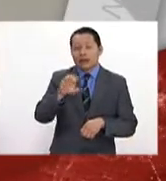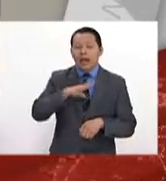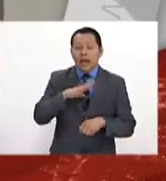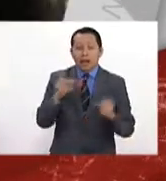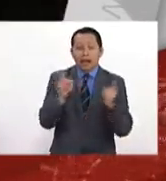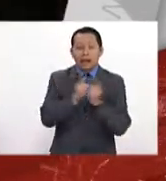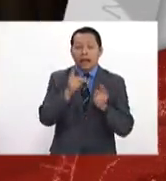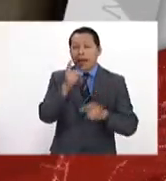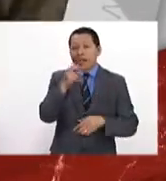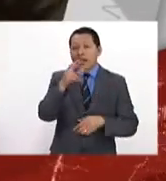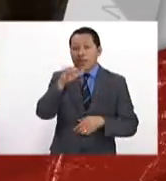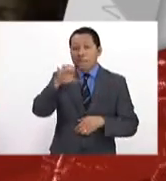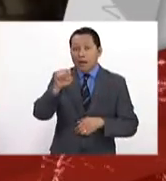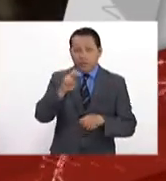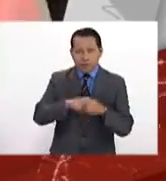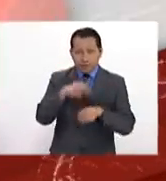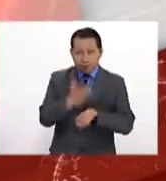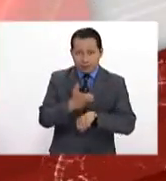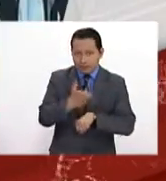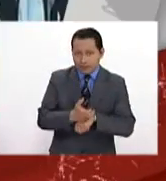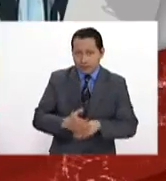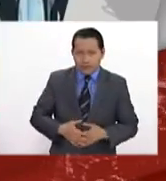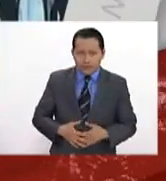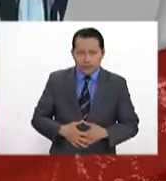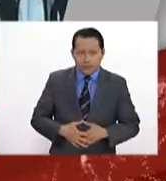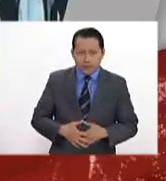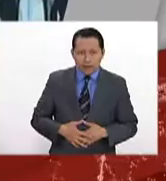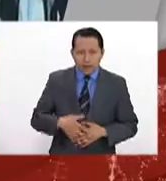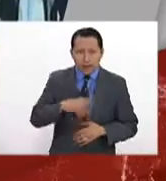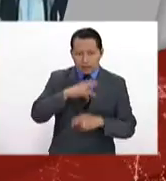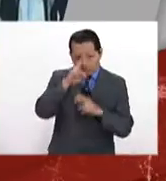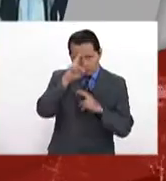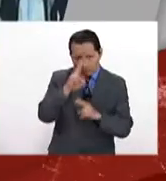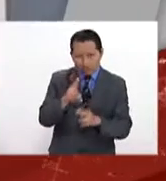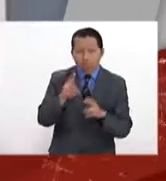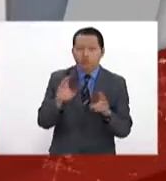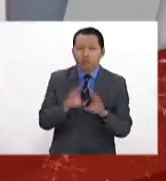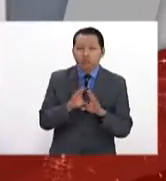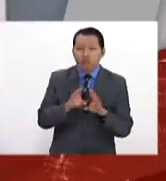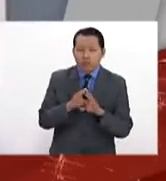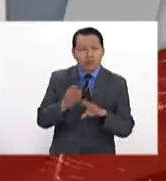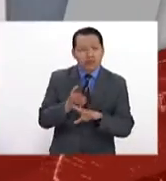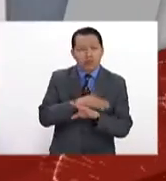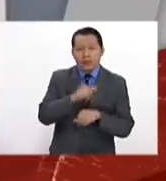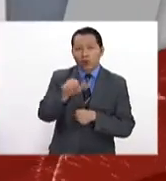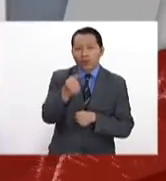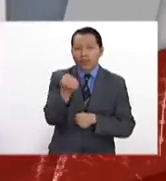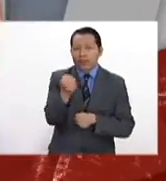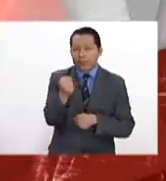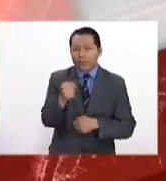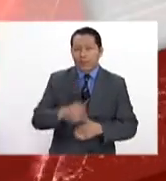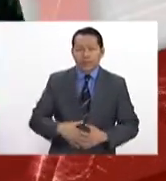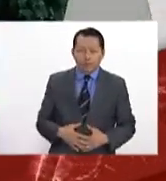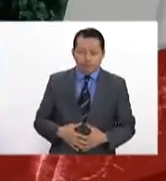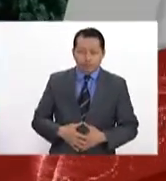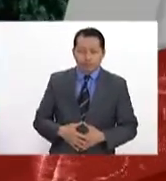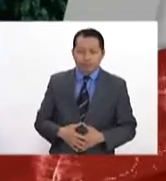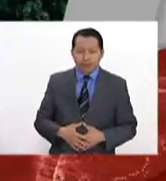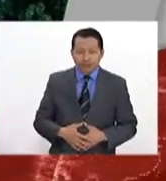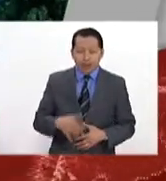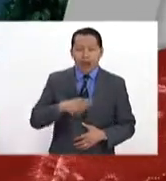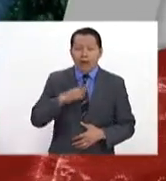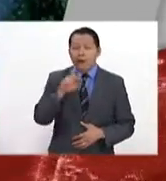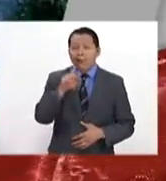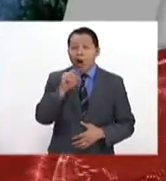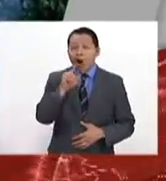con Dreamers en Estados Unidos. En un homenaje recuerdan a las víctimas del 11 de septiembre. El